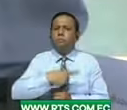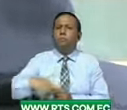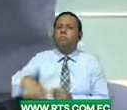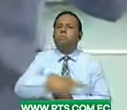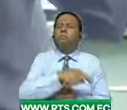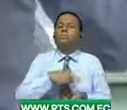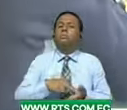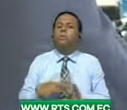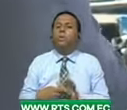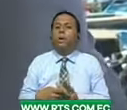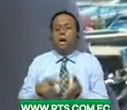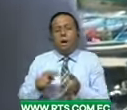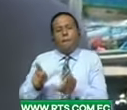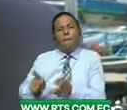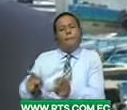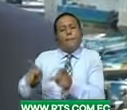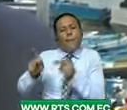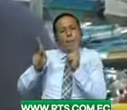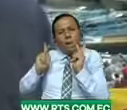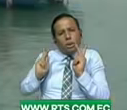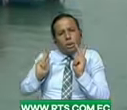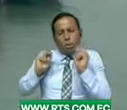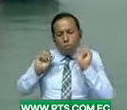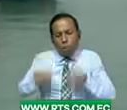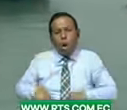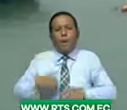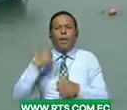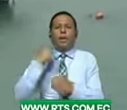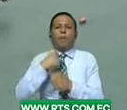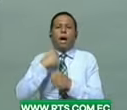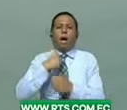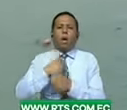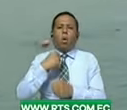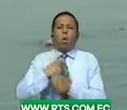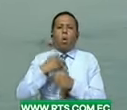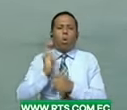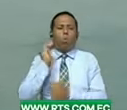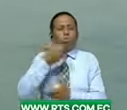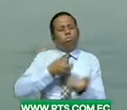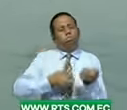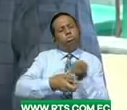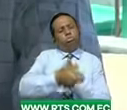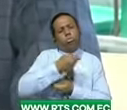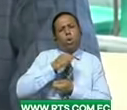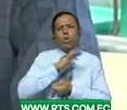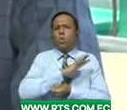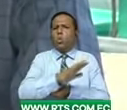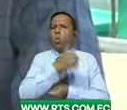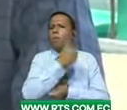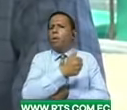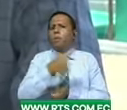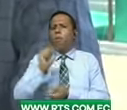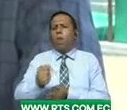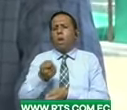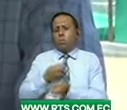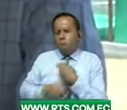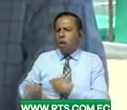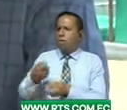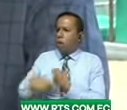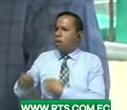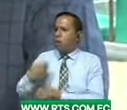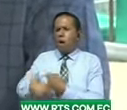la actividad de manera regulada y vender sus productos a mejores precios, con lo cual sus